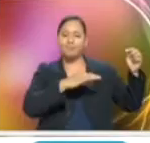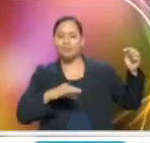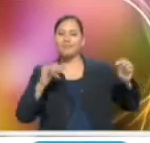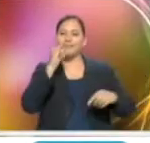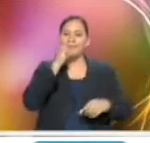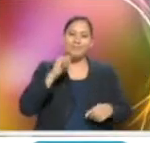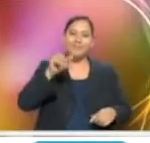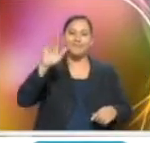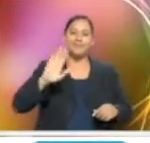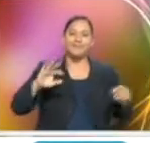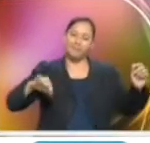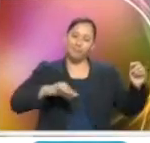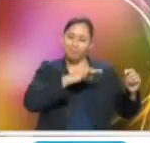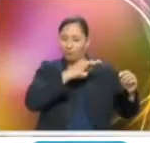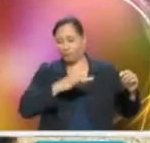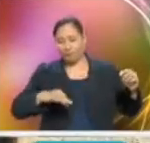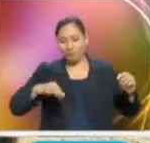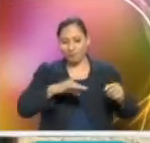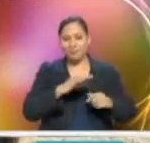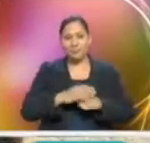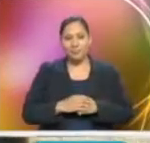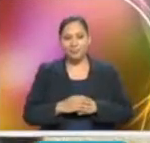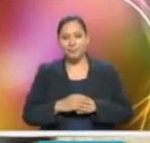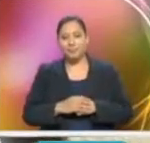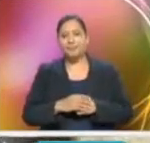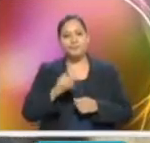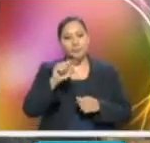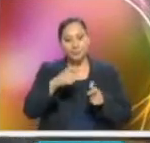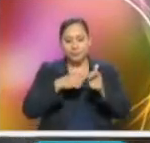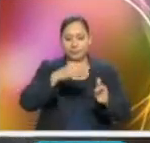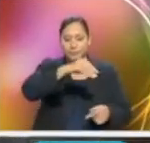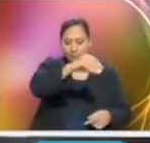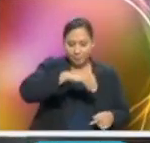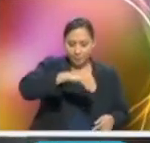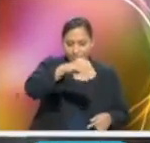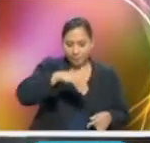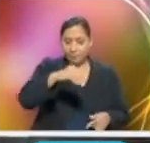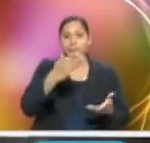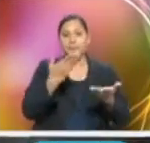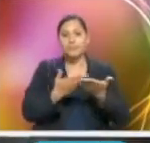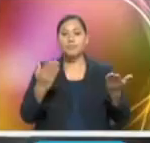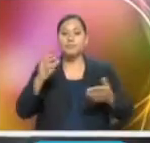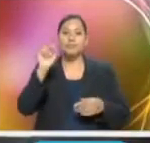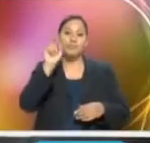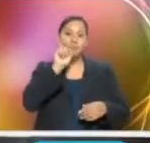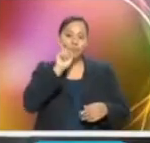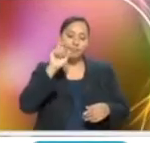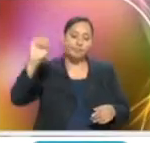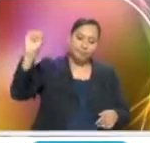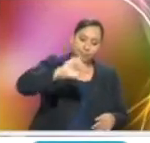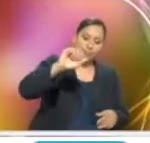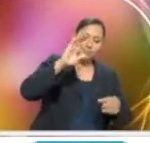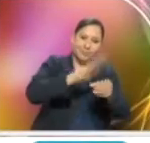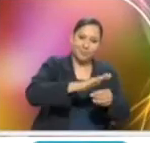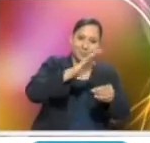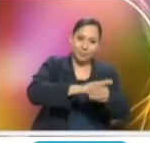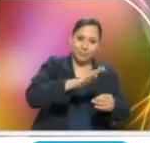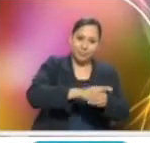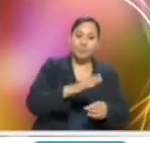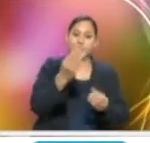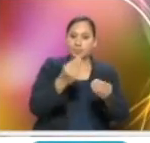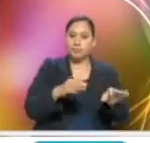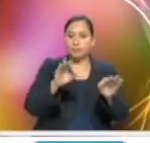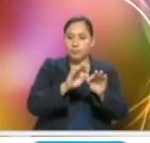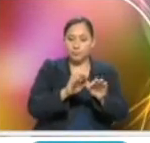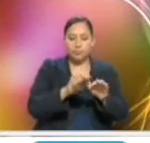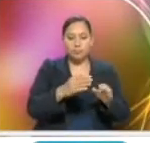Italia. Huele a Italia, exacto. Y vamos a seguirle dando unas bolsitas y ahora sí vamos a poner el puré. El puré de tomate sí es importante que lo cocinen, no lo